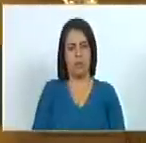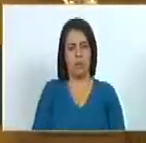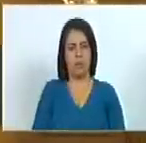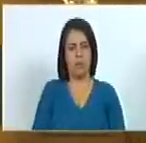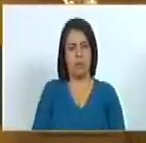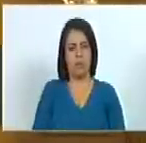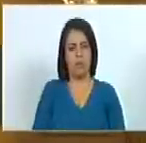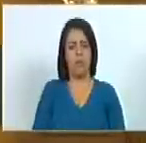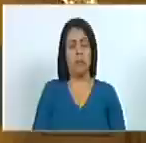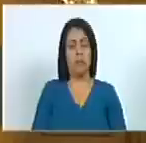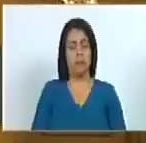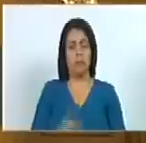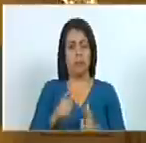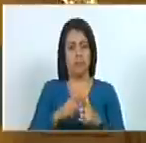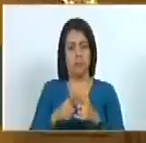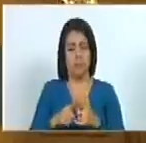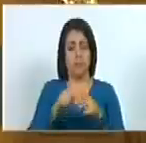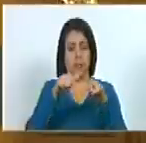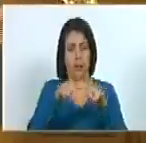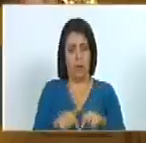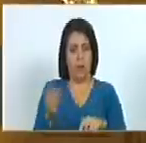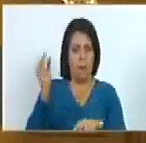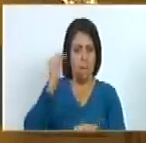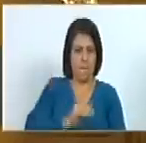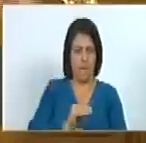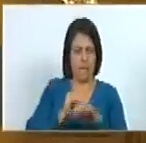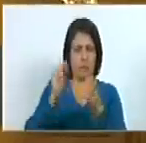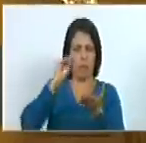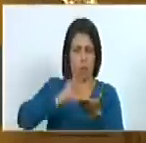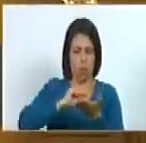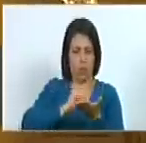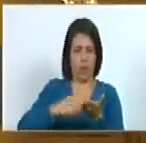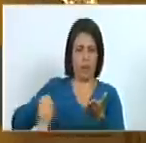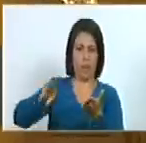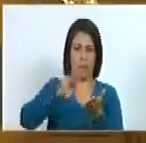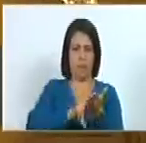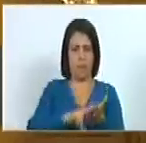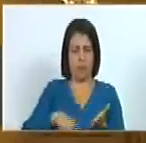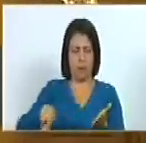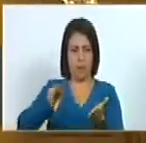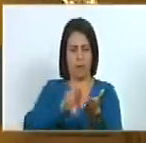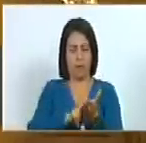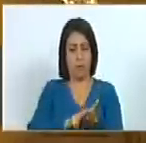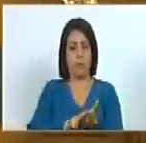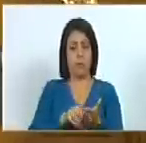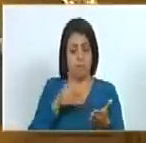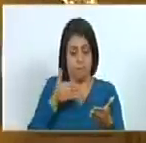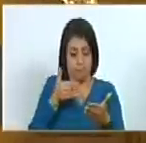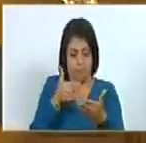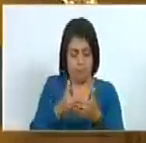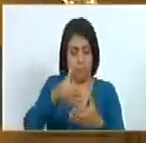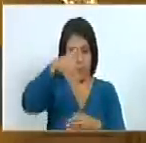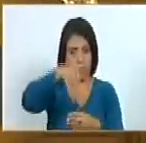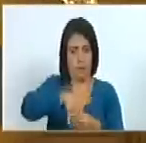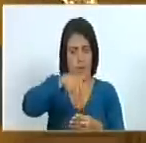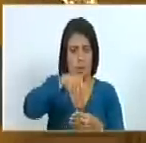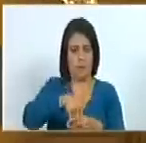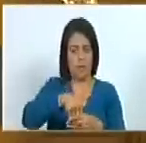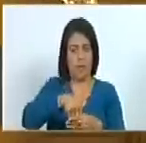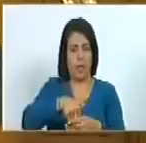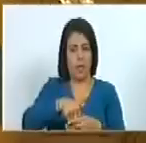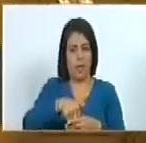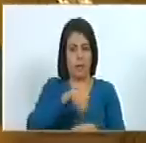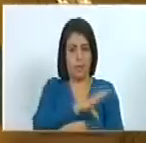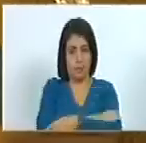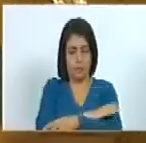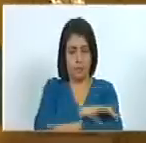toda aquella posición cada vez más recurrente en la medida que se acercan las elecciones,